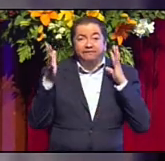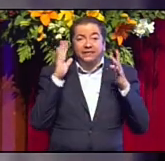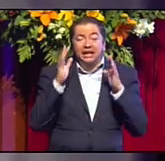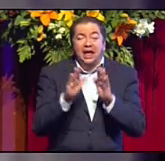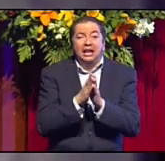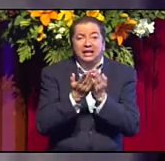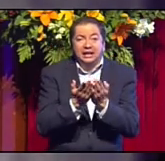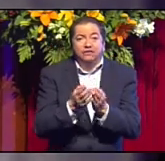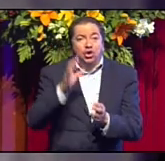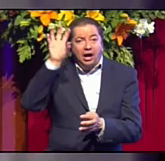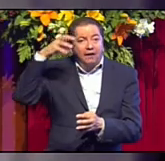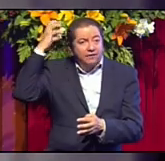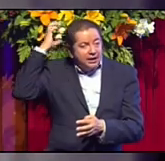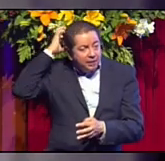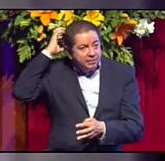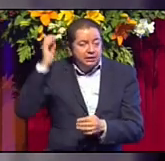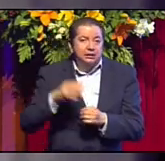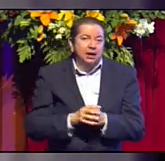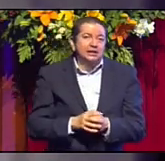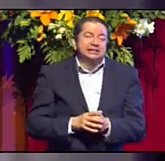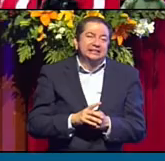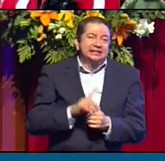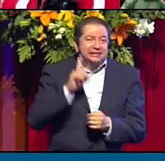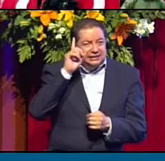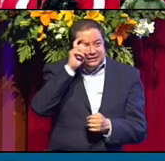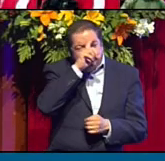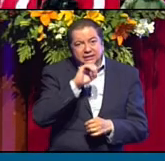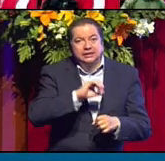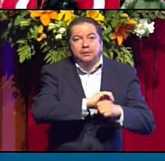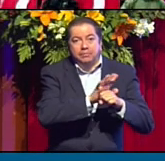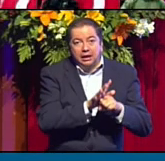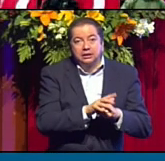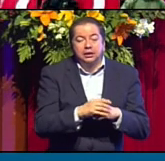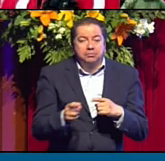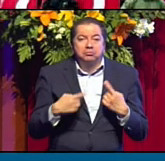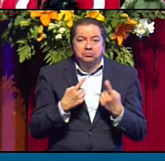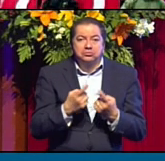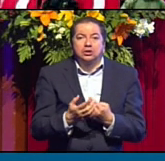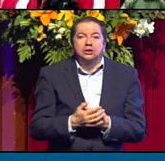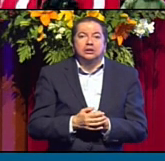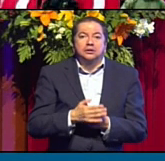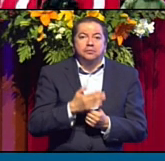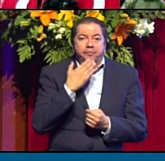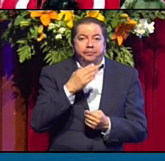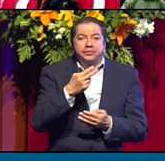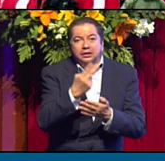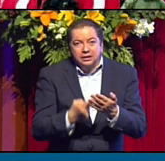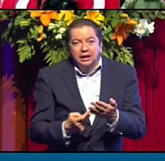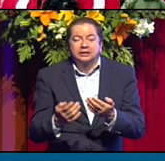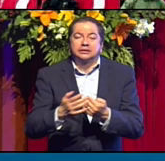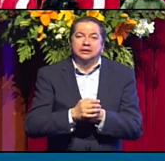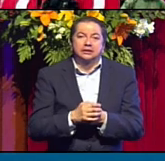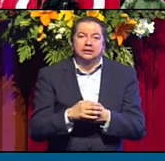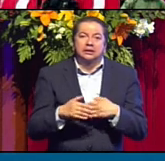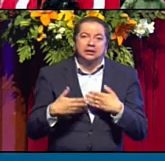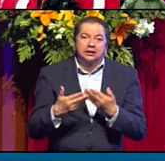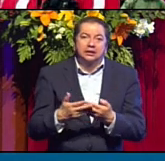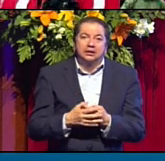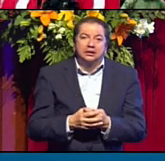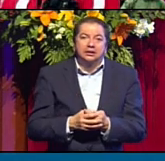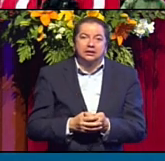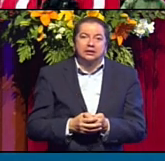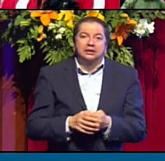Mistral, con todas las complicaciones de la pandemia. La habilitación de la sala musical para artistas. Ahí es una